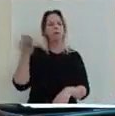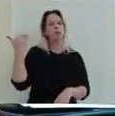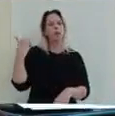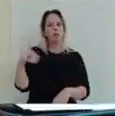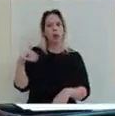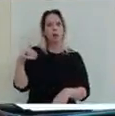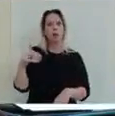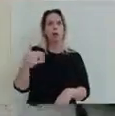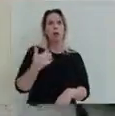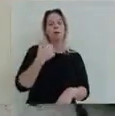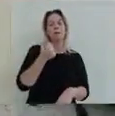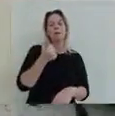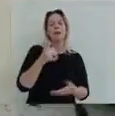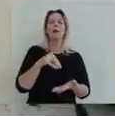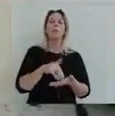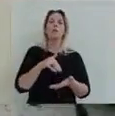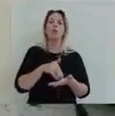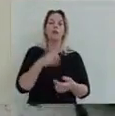6.473.000 creo que es.